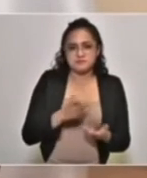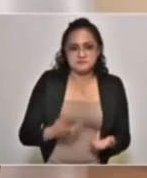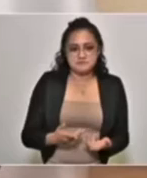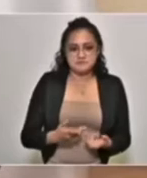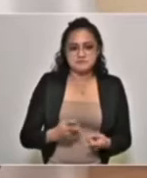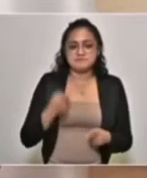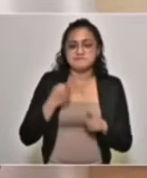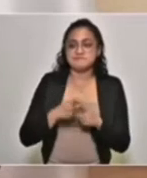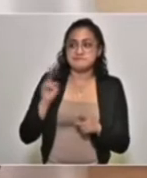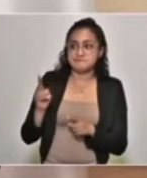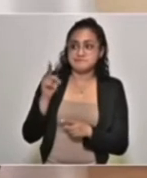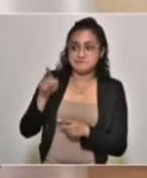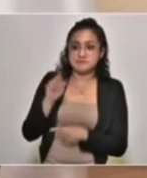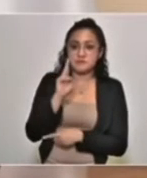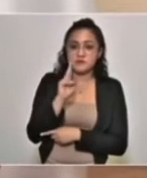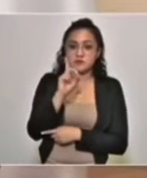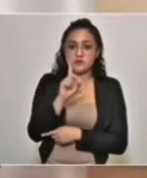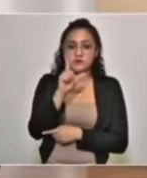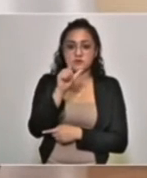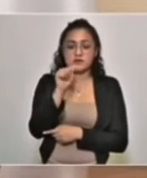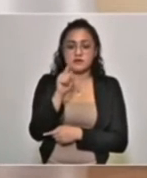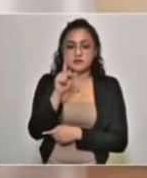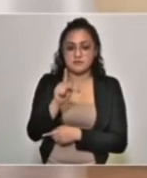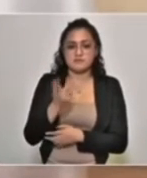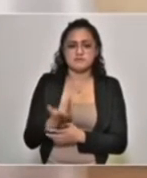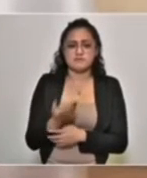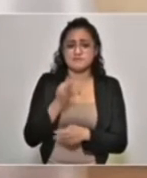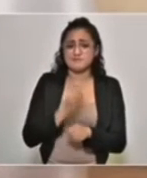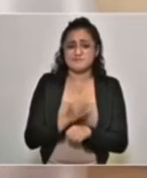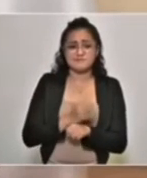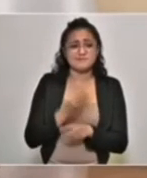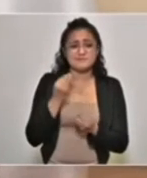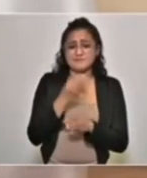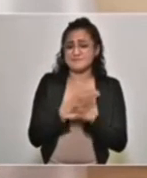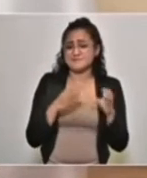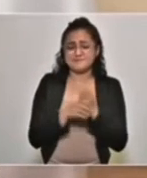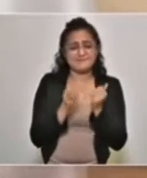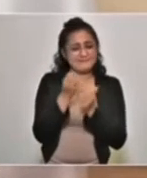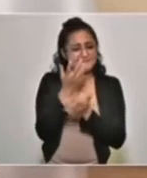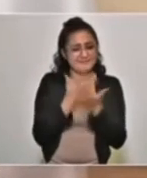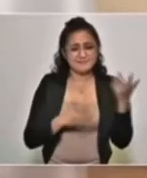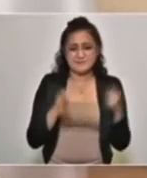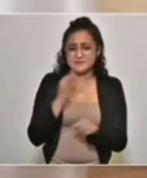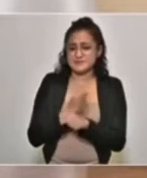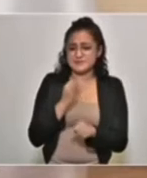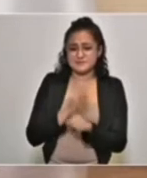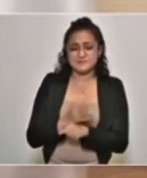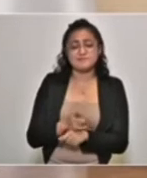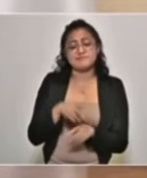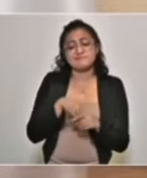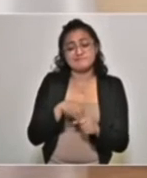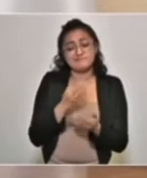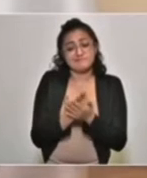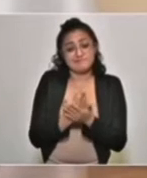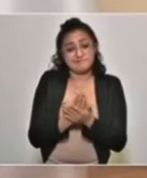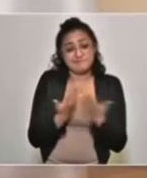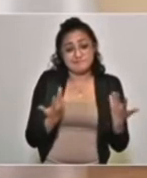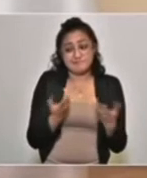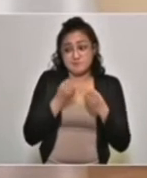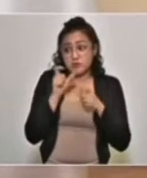la Universidad de las Américas. Van a aparecer muchas más cosas y no nos toca a